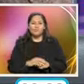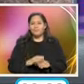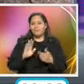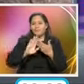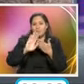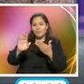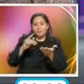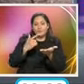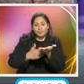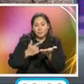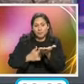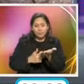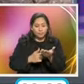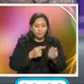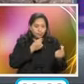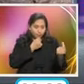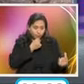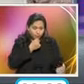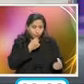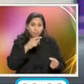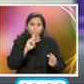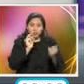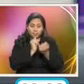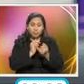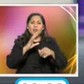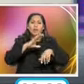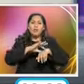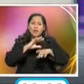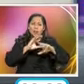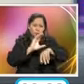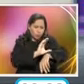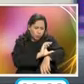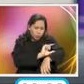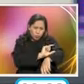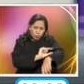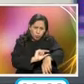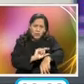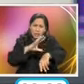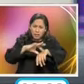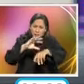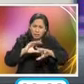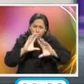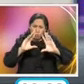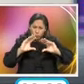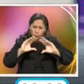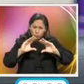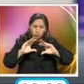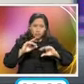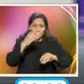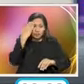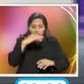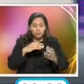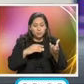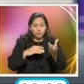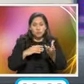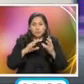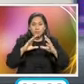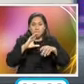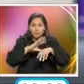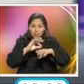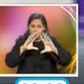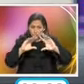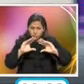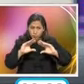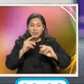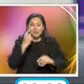tener grasa en los pequeños, pero también para formar músculo. Tú sí, aquí tengo esto. Medio kilo de músculo, que eso, fíjate